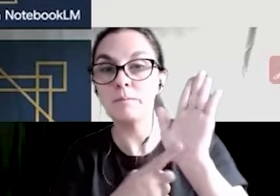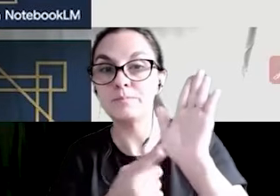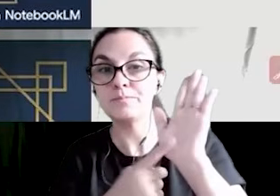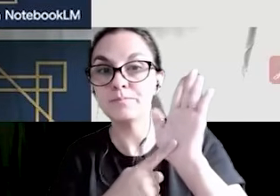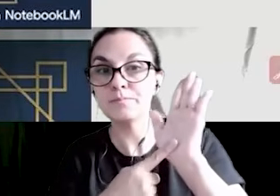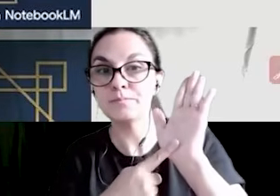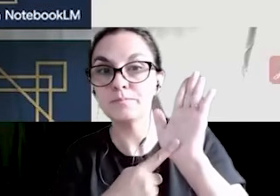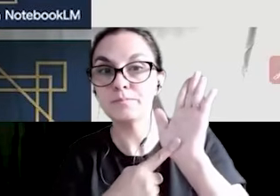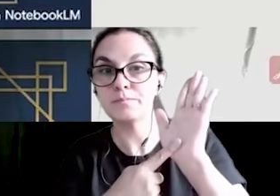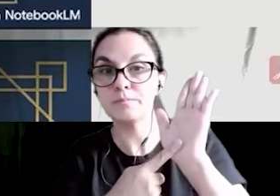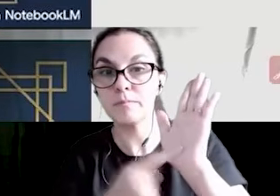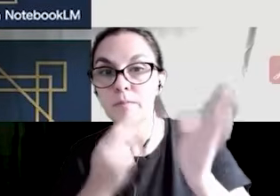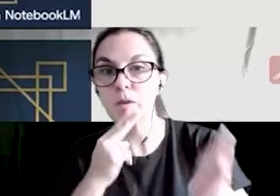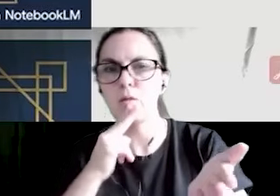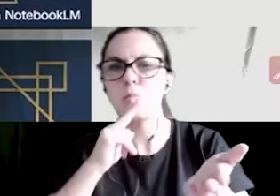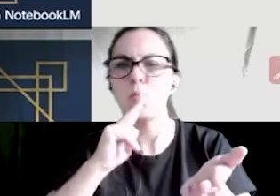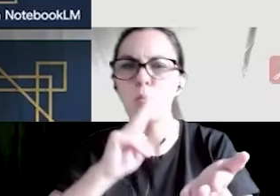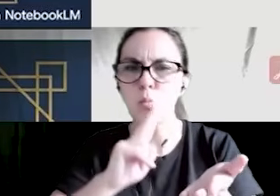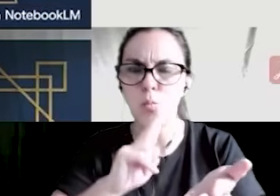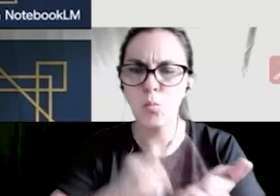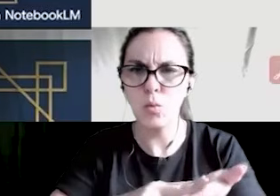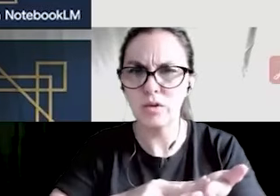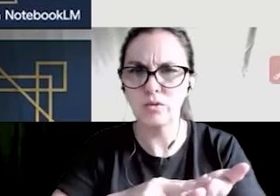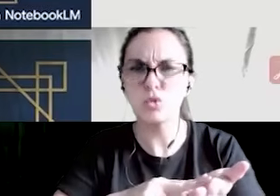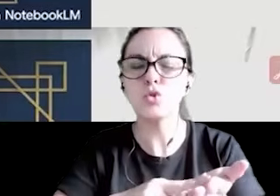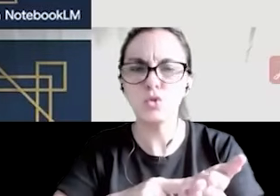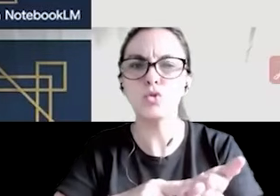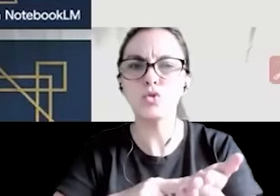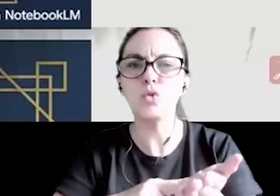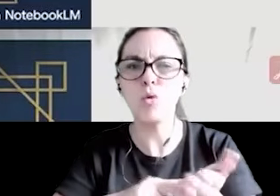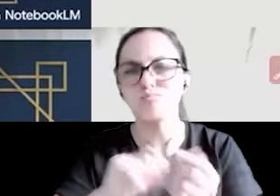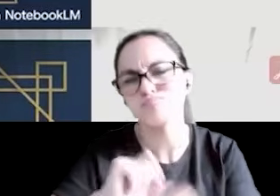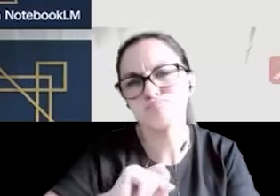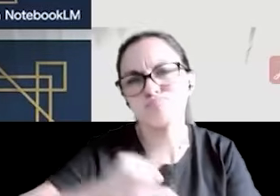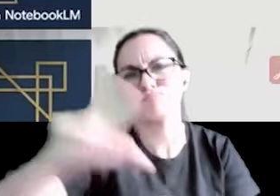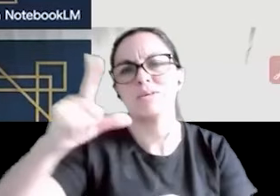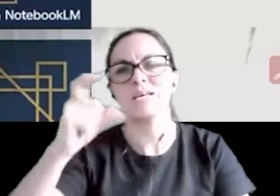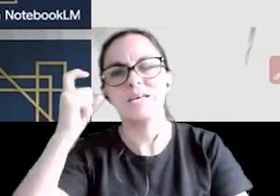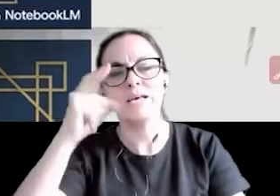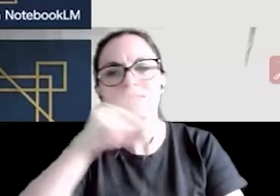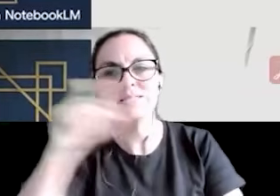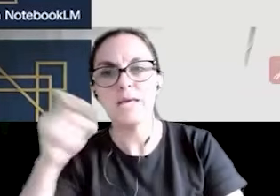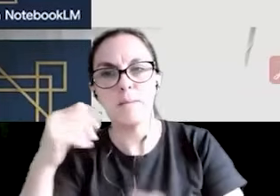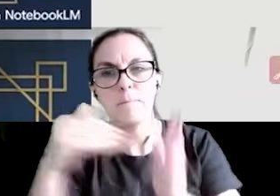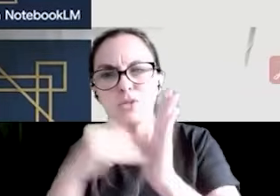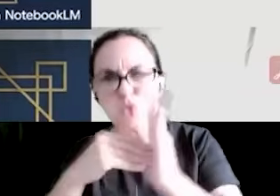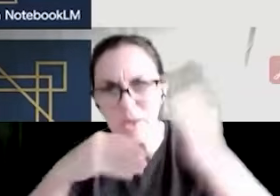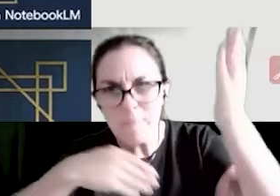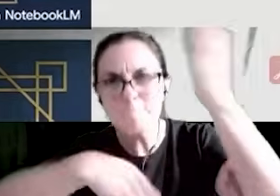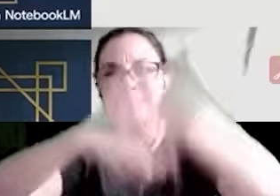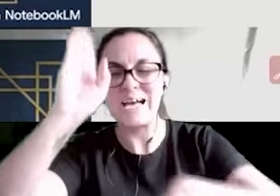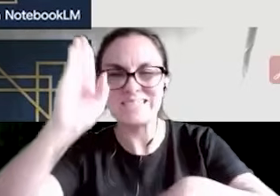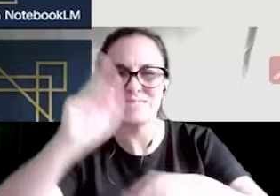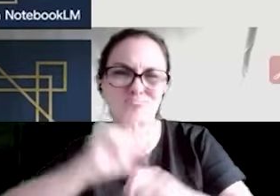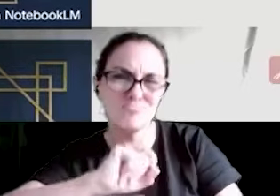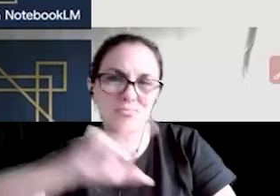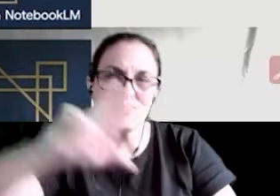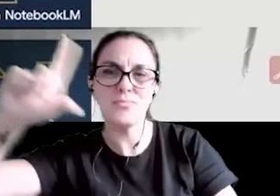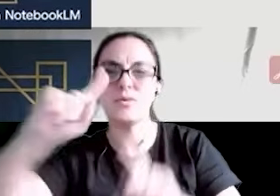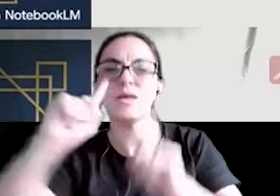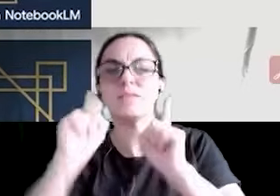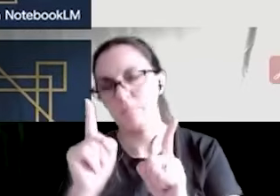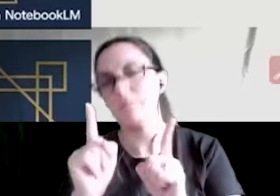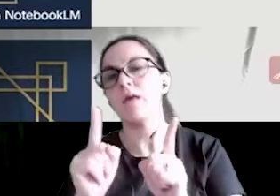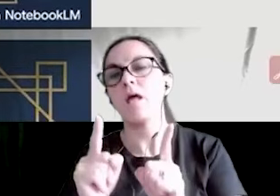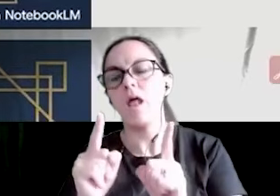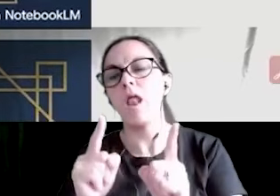de impuesto de ingresar supera la condición objetiva de punibilidad de los 100 millones, también podemos seguir con este plazo de 5 años.